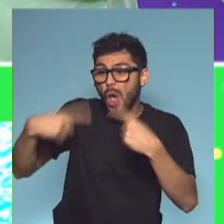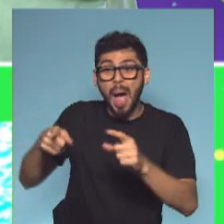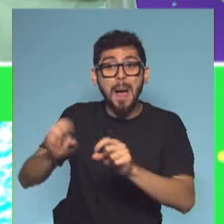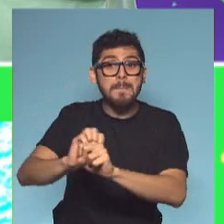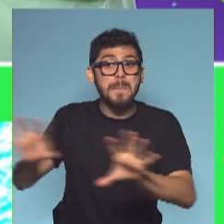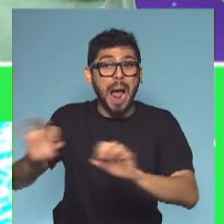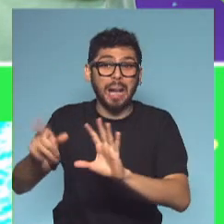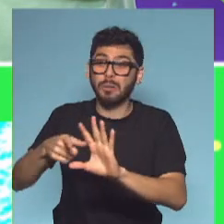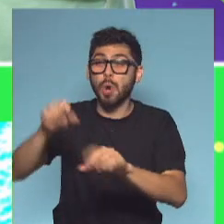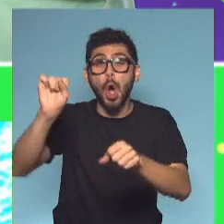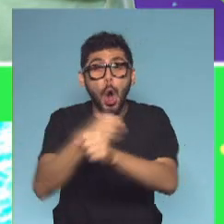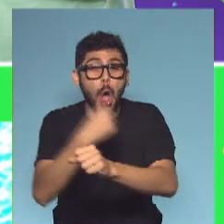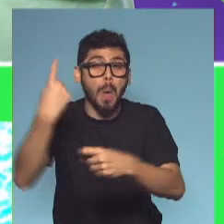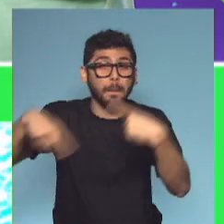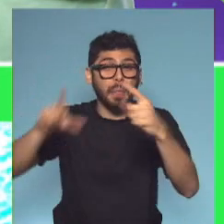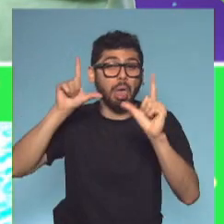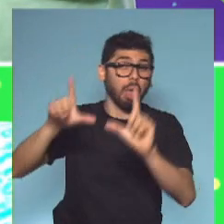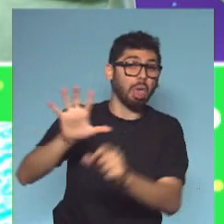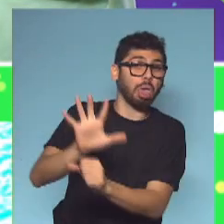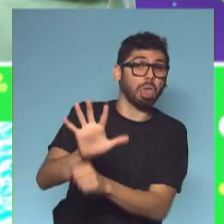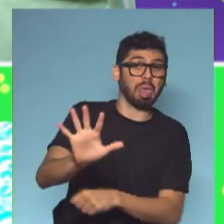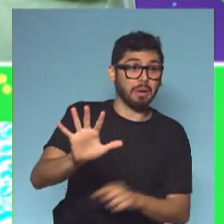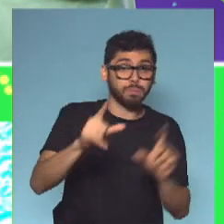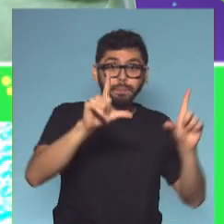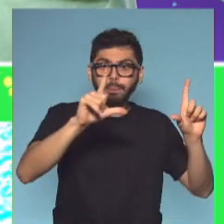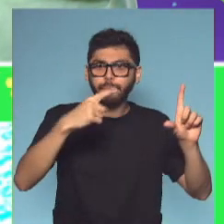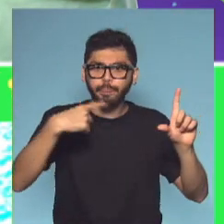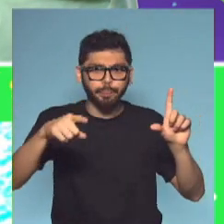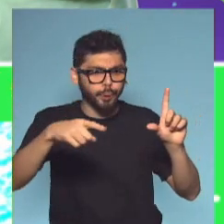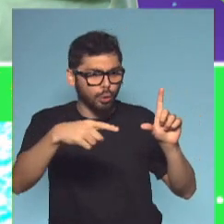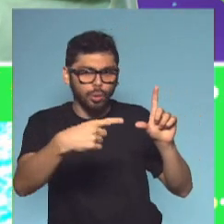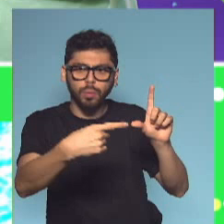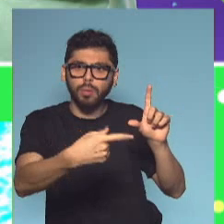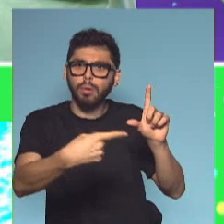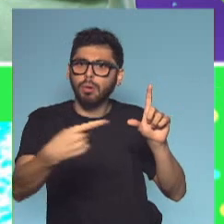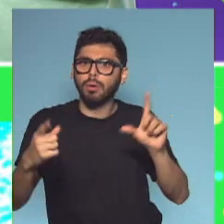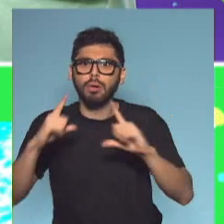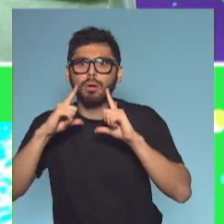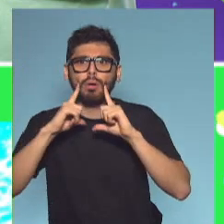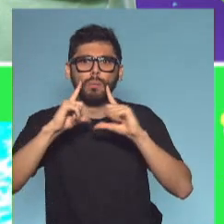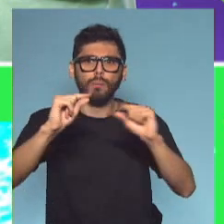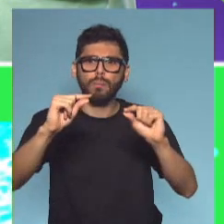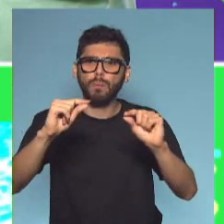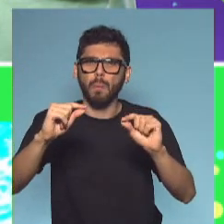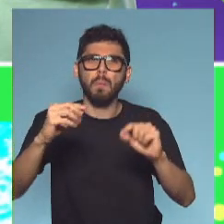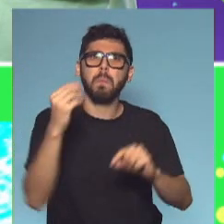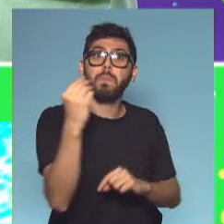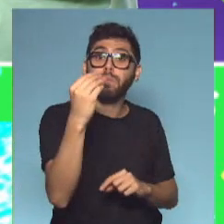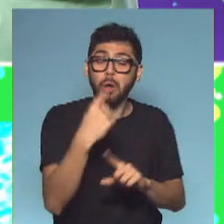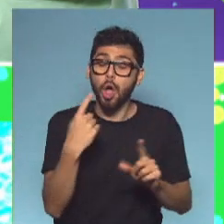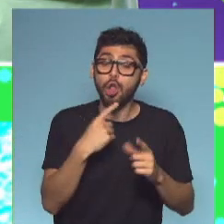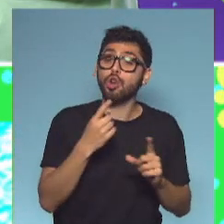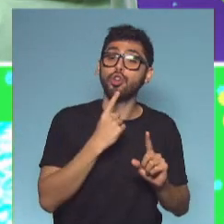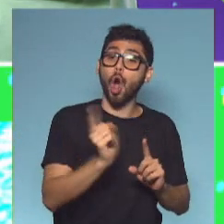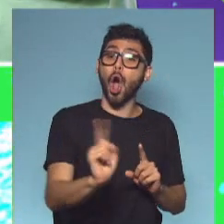el vandalismo, pero nunca, digamos que muestran las causas del por qué la gente se está movilizando. Siempre es como